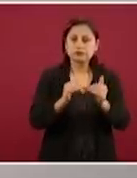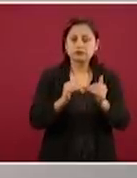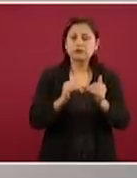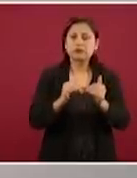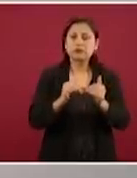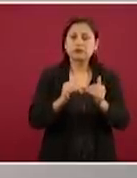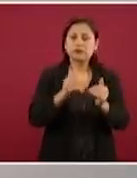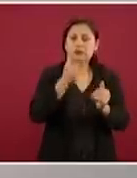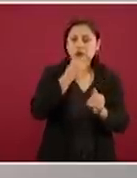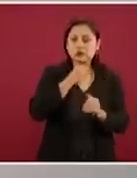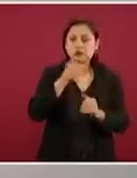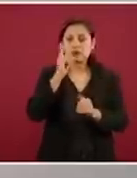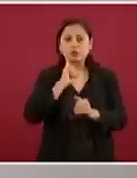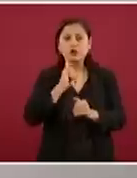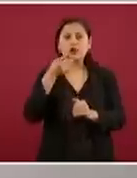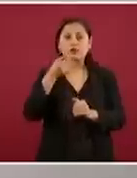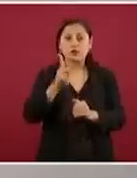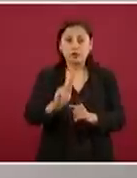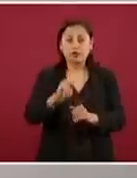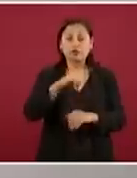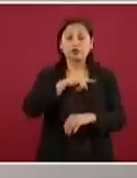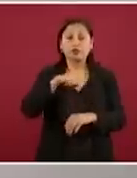manteniendo mujeres